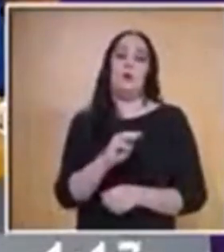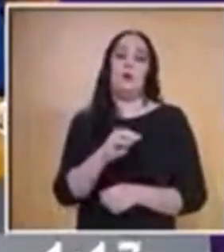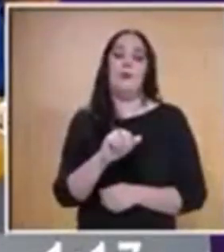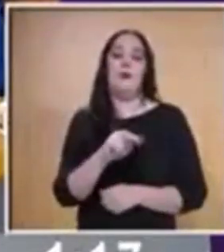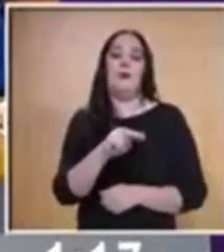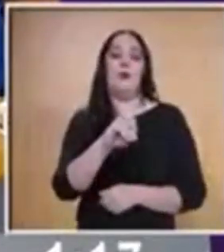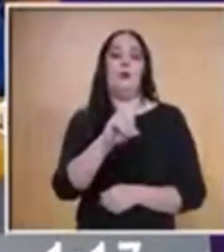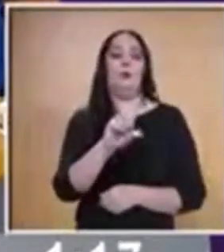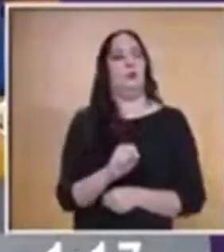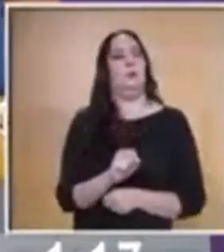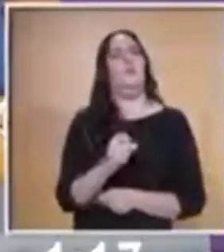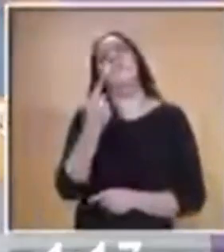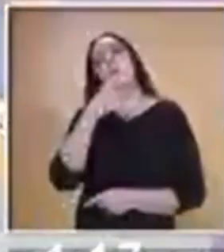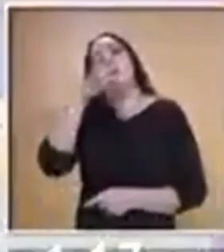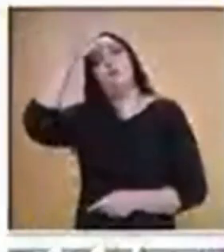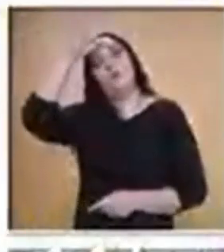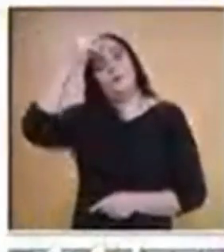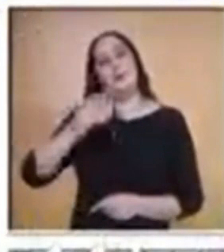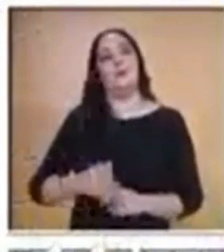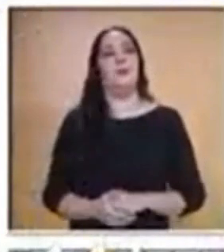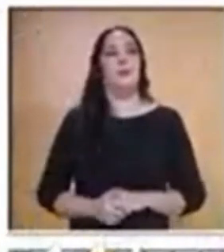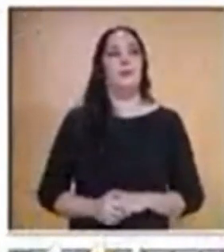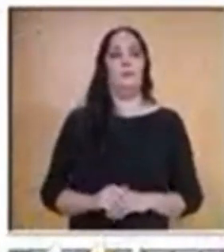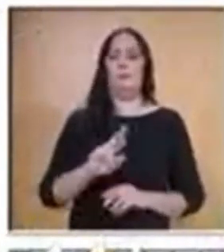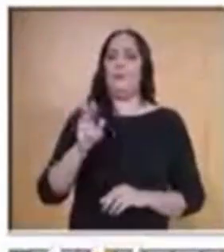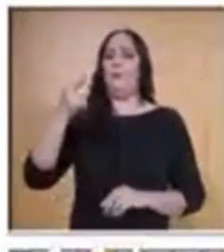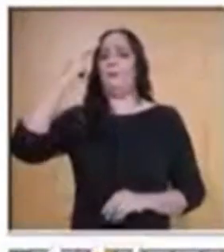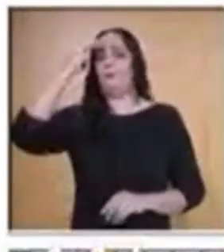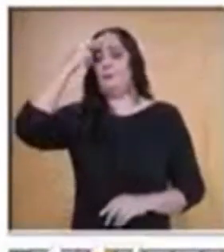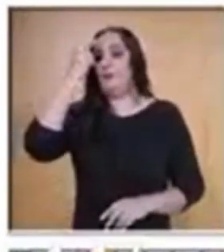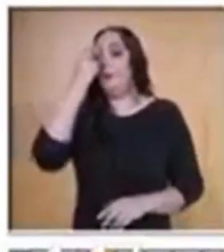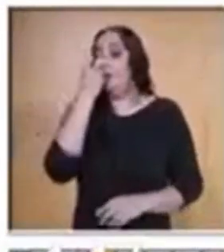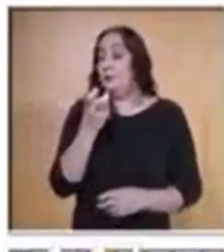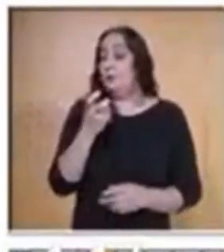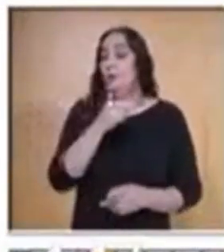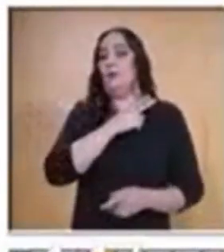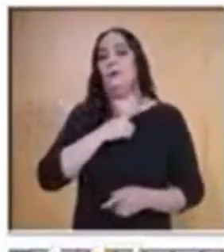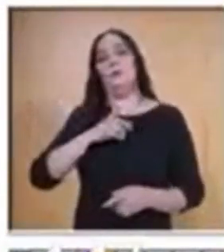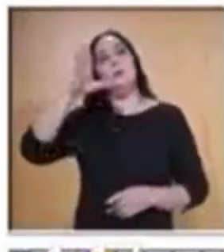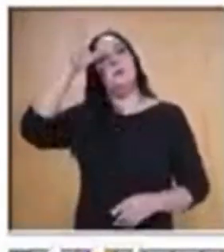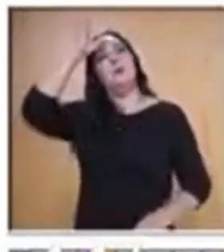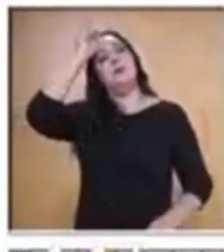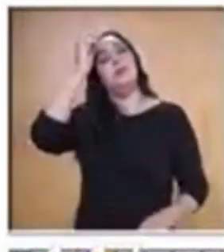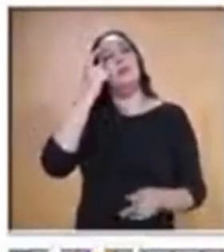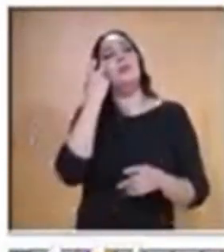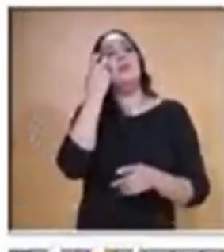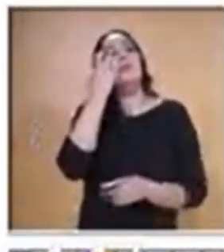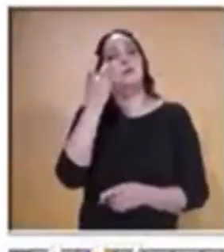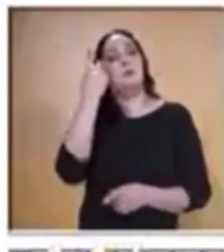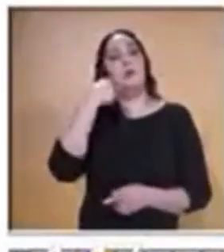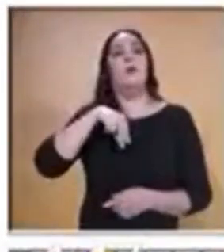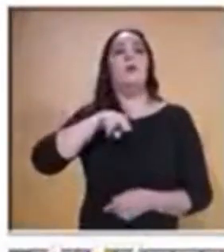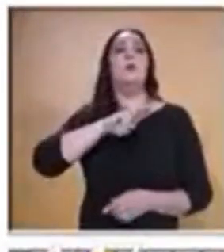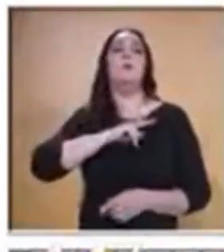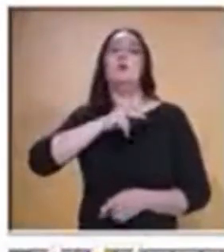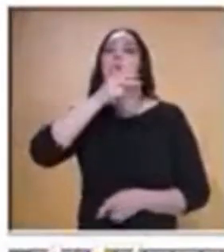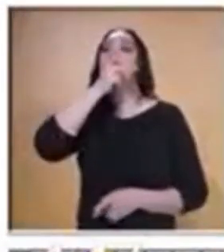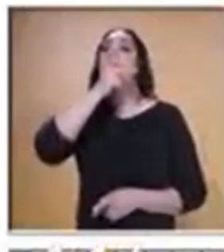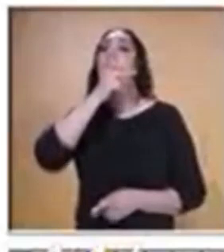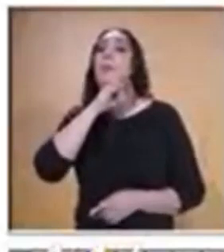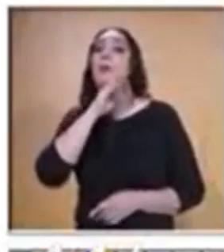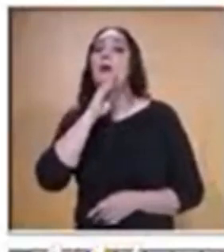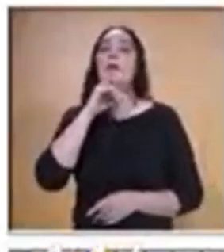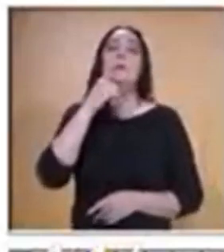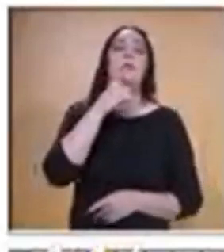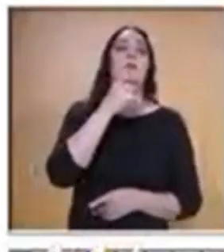aprendizajes esperados de esta clase. Recuerden que estos aprendizajes esperados son la guía para nuestros papás y nosotros mismos de lo